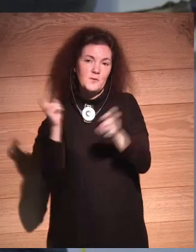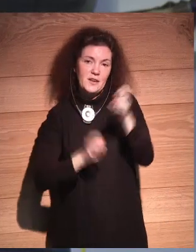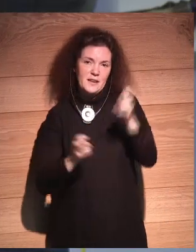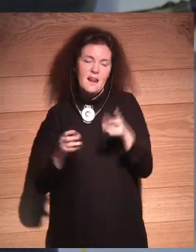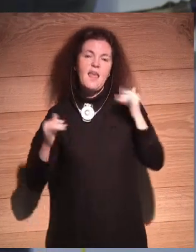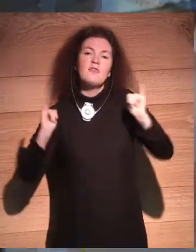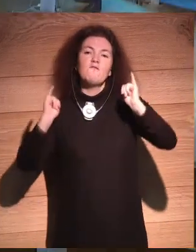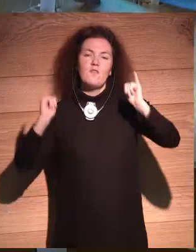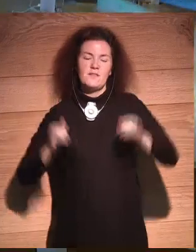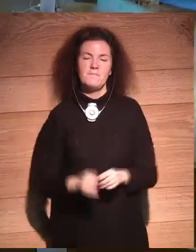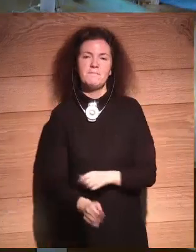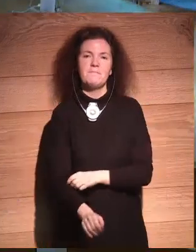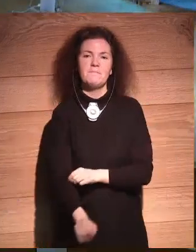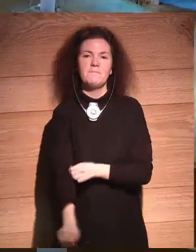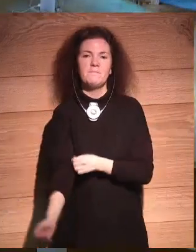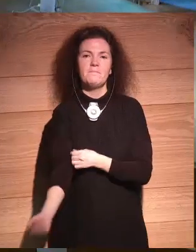y disfrútenlo.